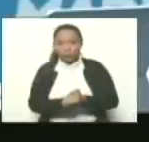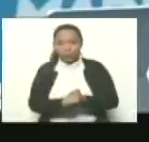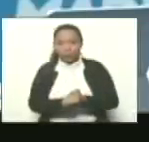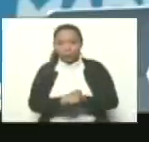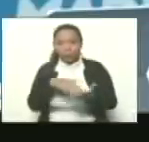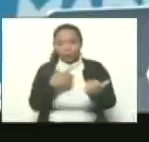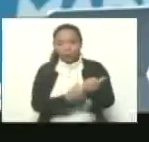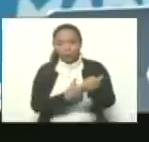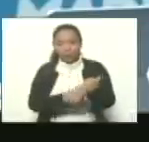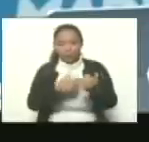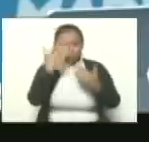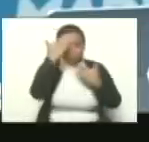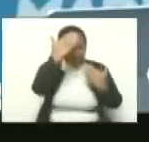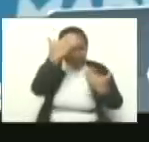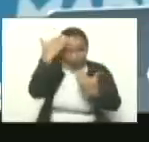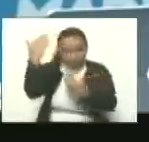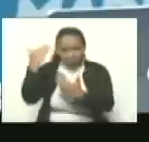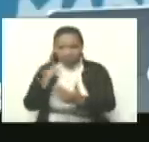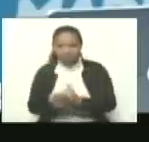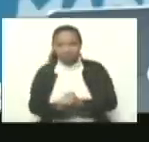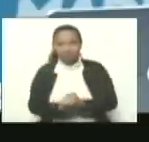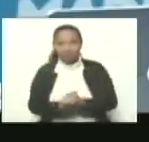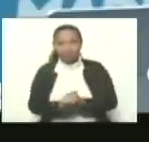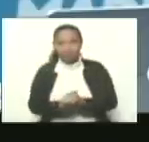Hermano, ¿cómo está? Bienvenido, Ghassan.